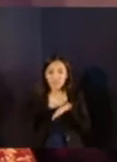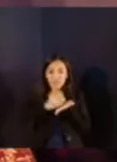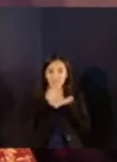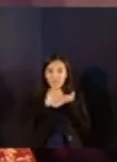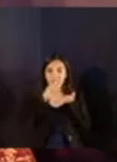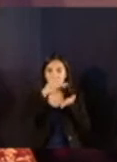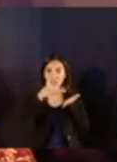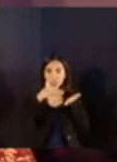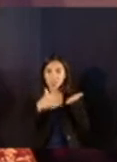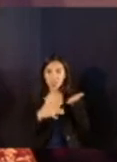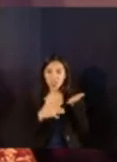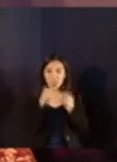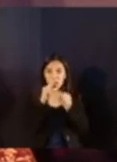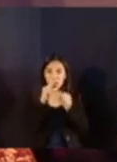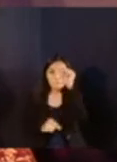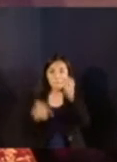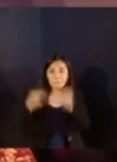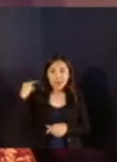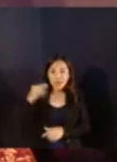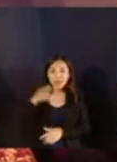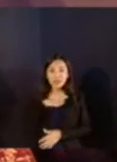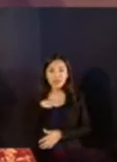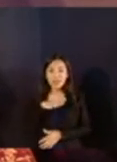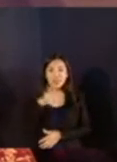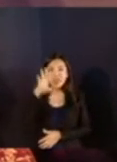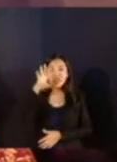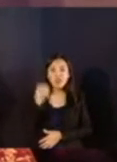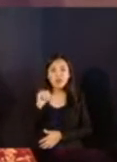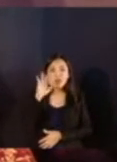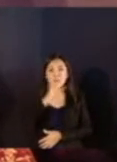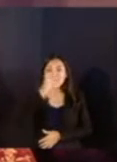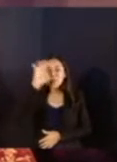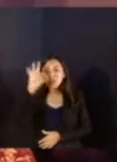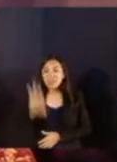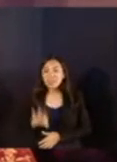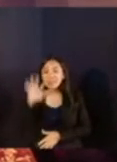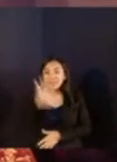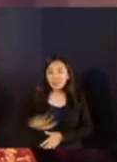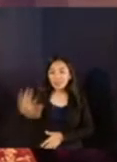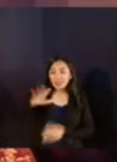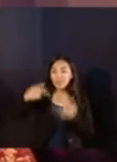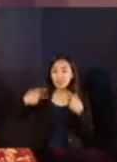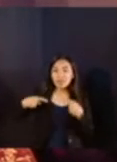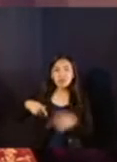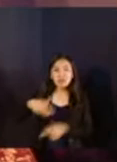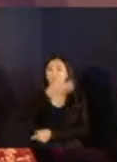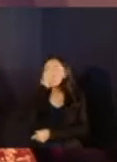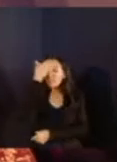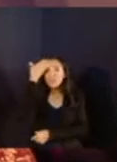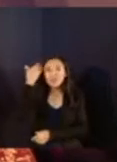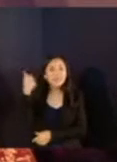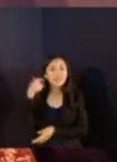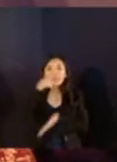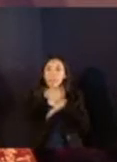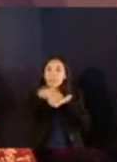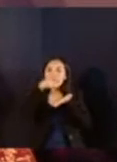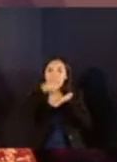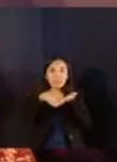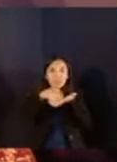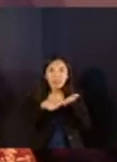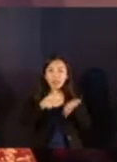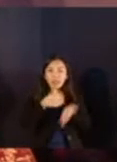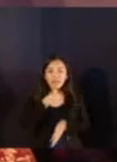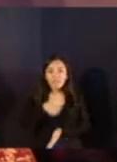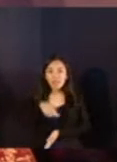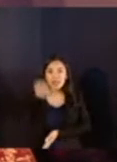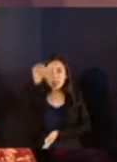en números redondos, el 9% de analfabetismo, cuando el índice de analfabetismo nacional es